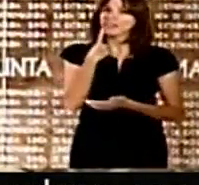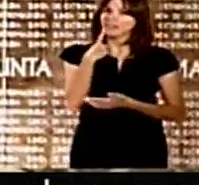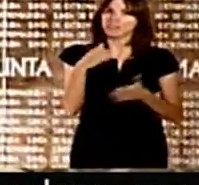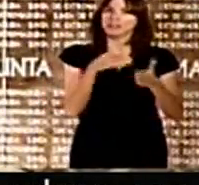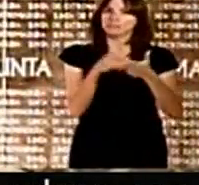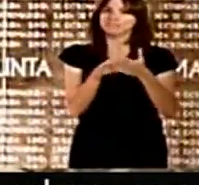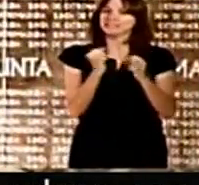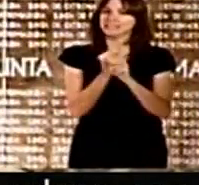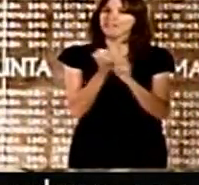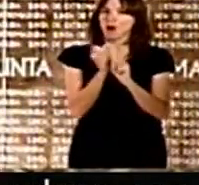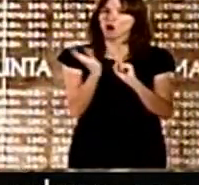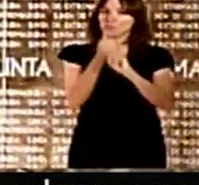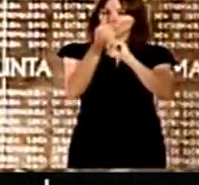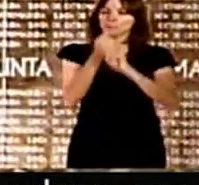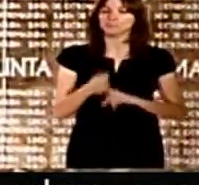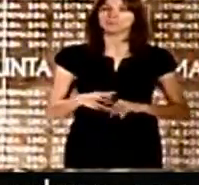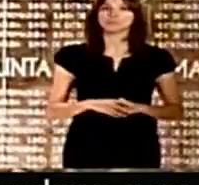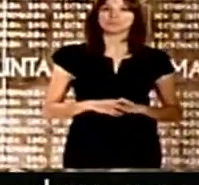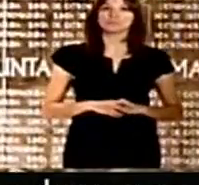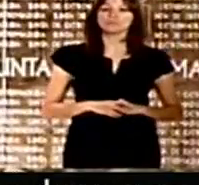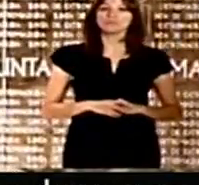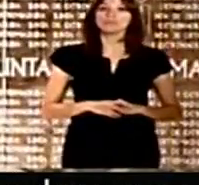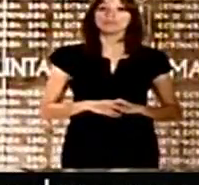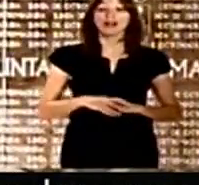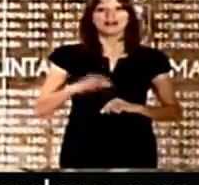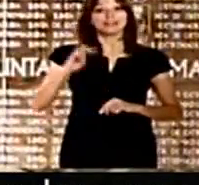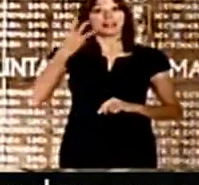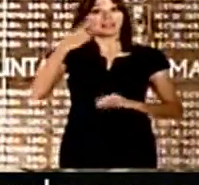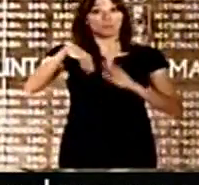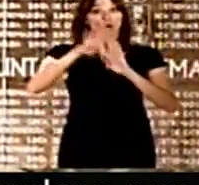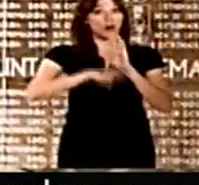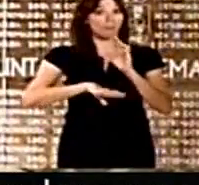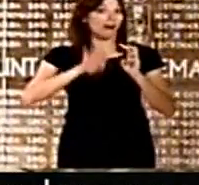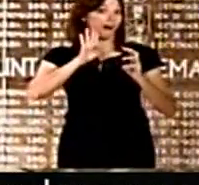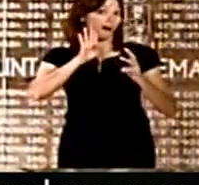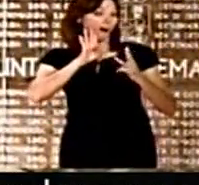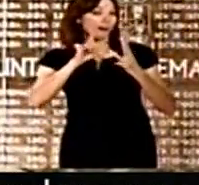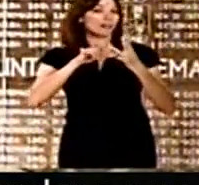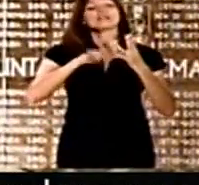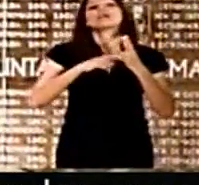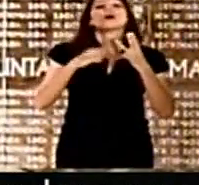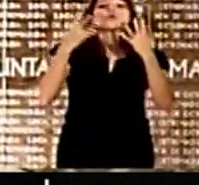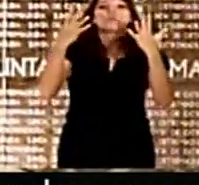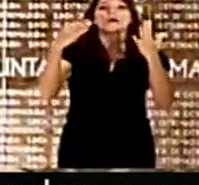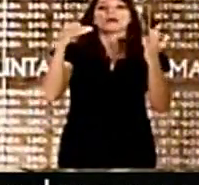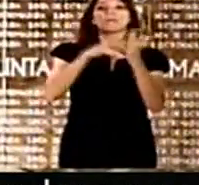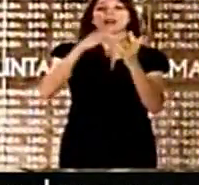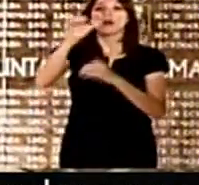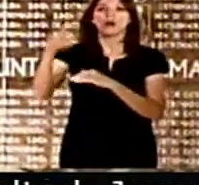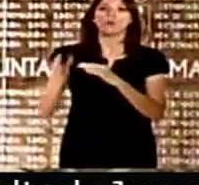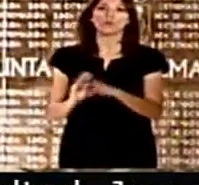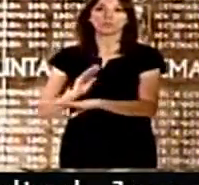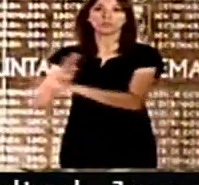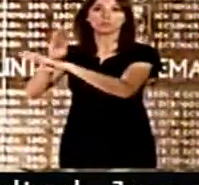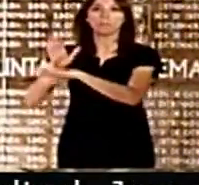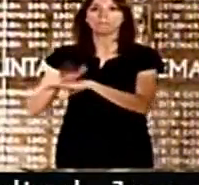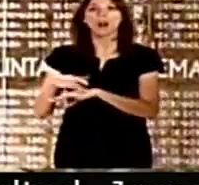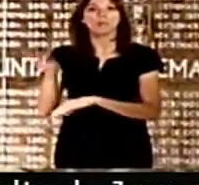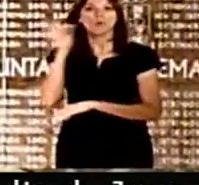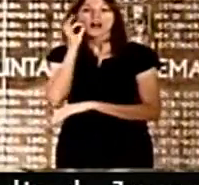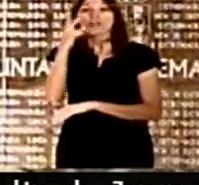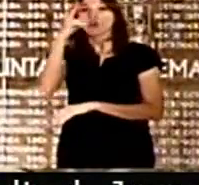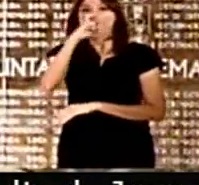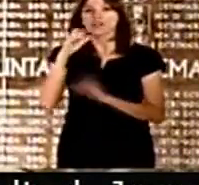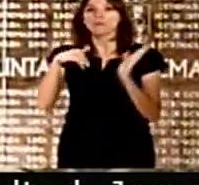laboral. Esta cuantía del tercer programa se establecerá una jornada completa de 9.000 euros para aquellas mujeres que llevan más de 24